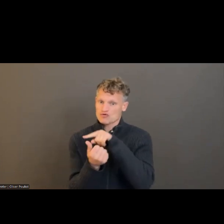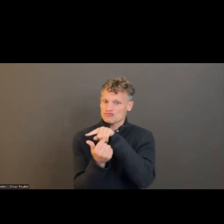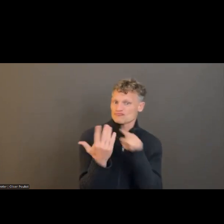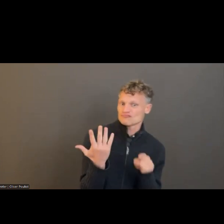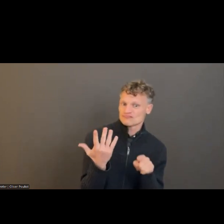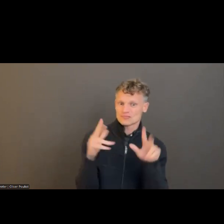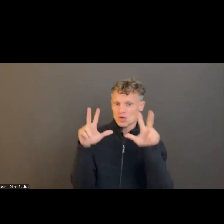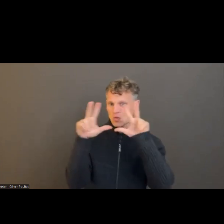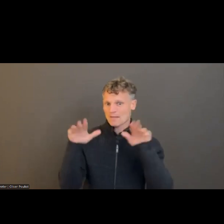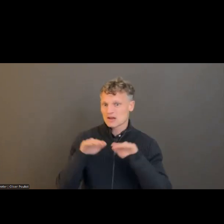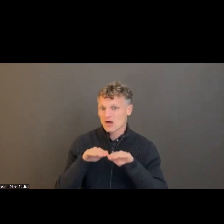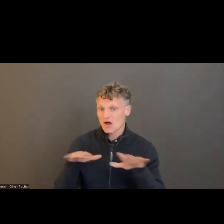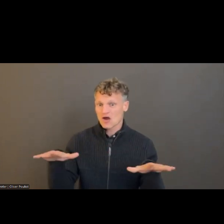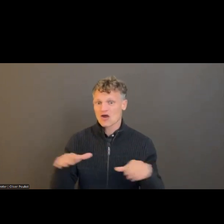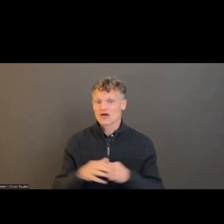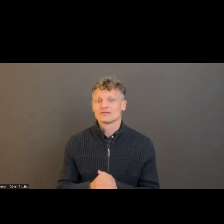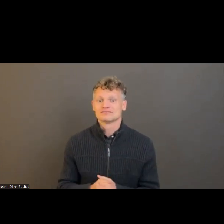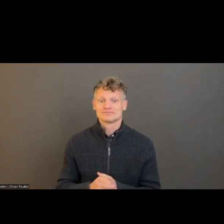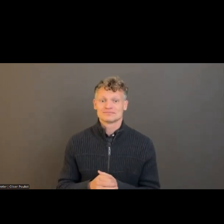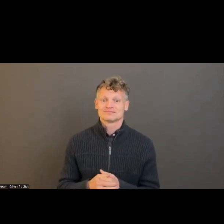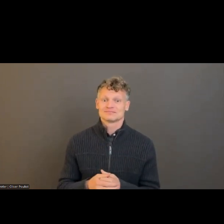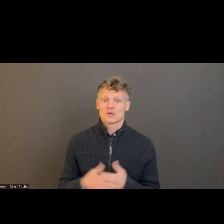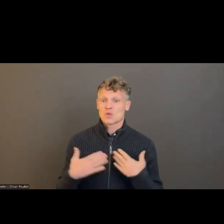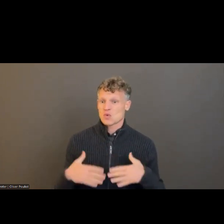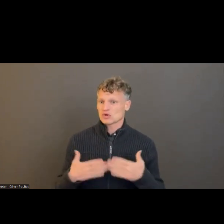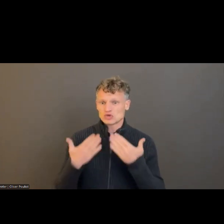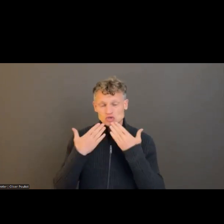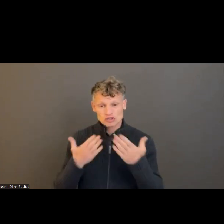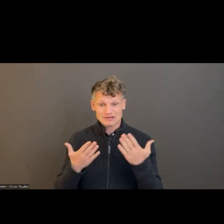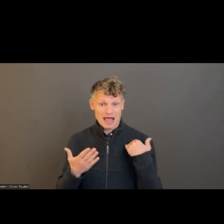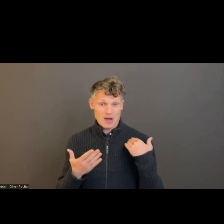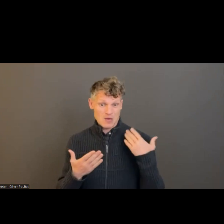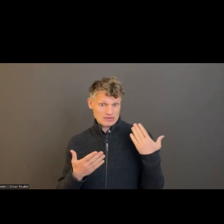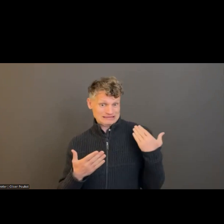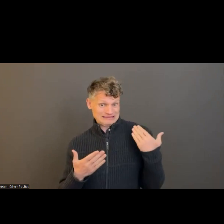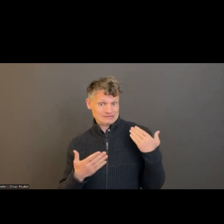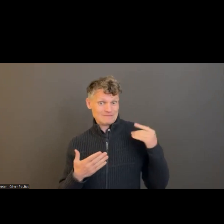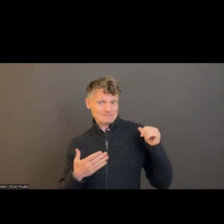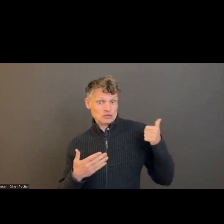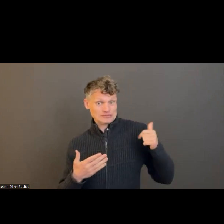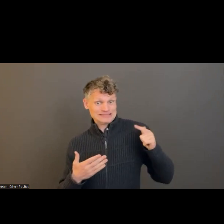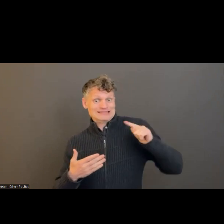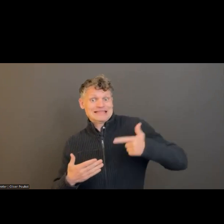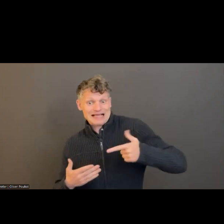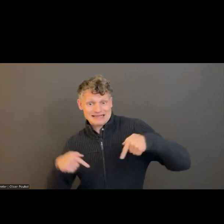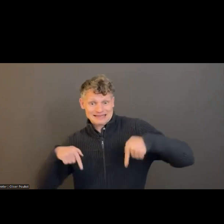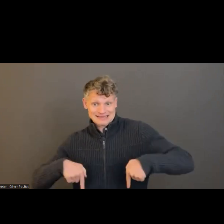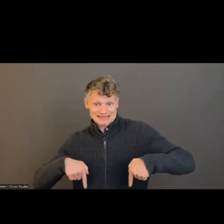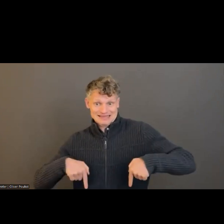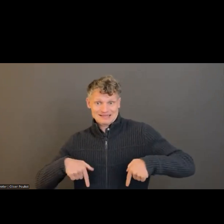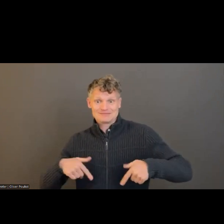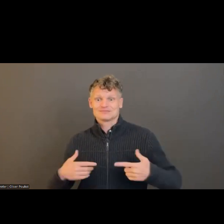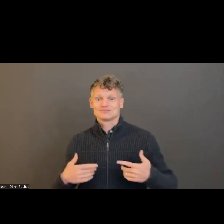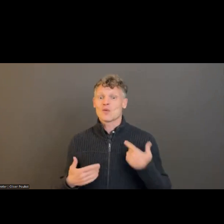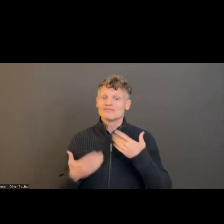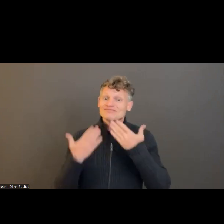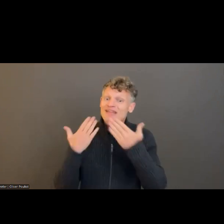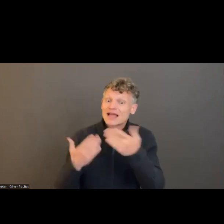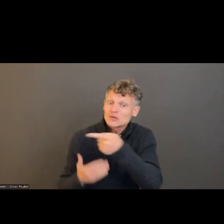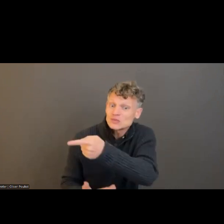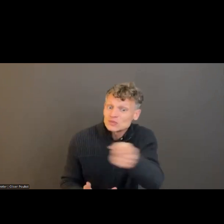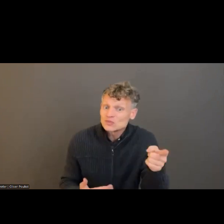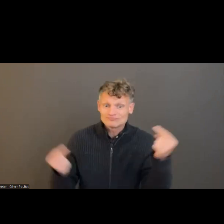por compartir sus ideas y sus preguntas. No es un tema fácil, pero es un tema en el que tenemos que trabajar juntos para acelerar los esfuerzos